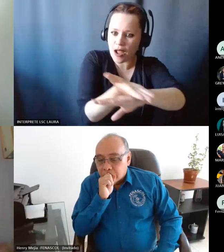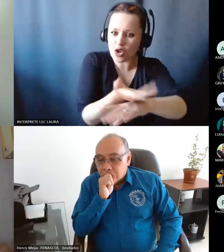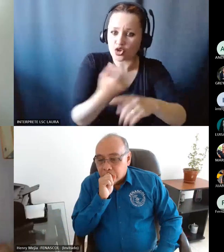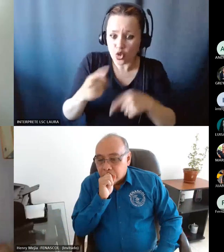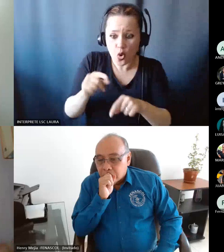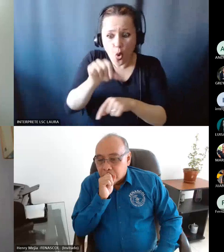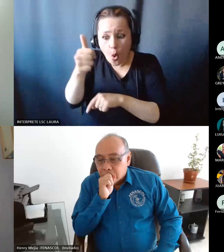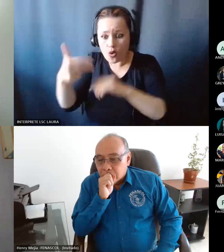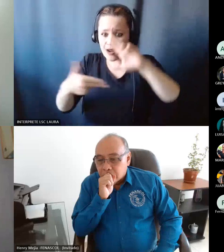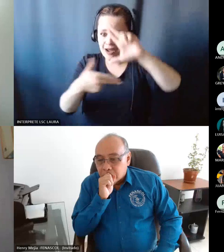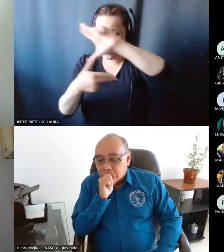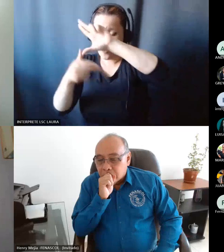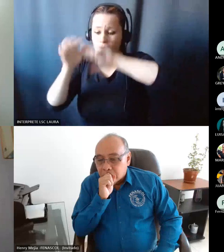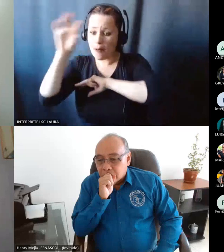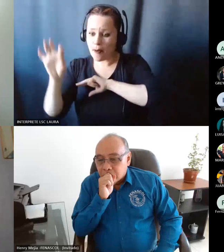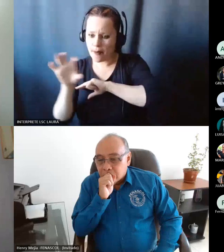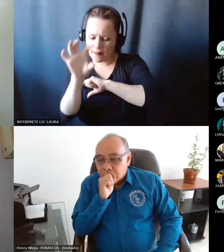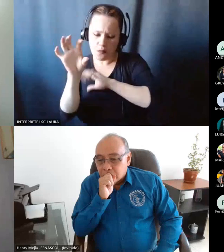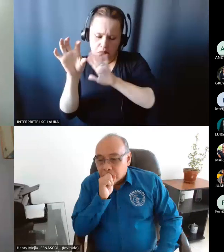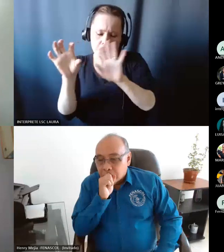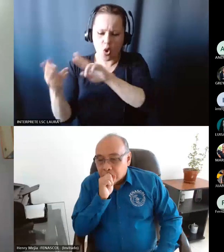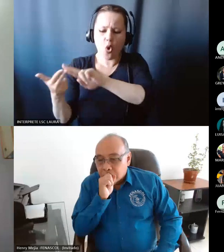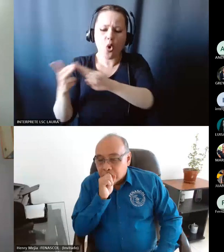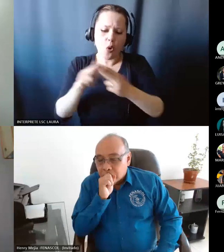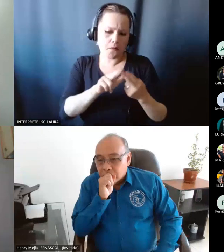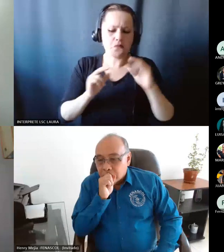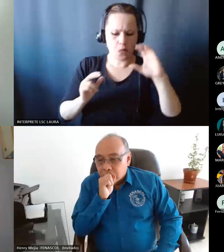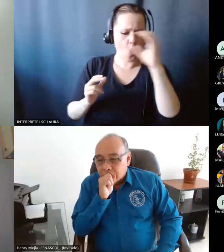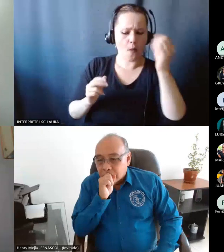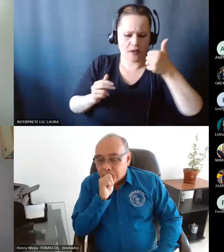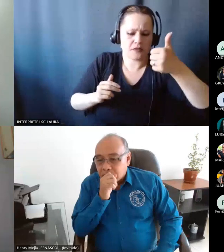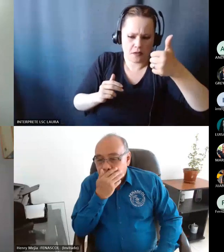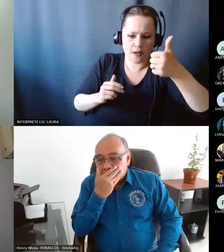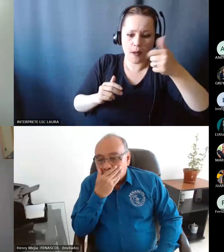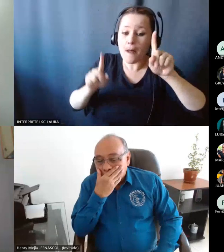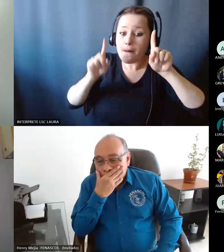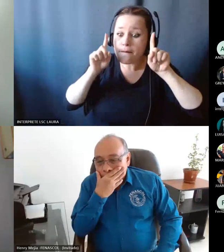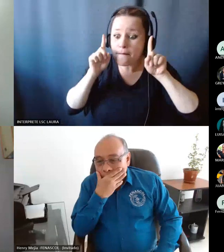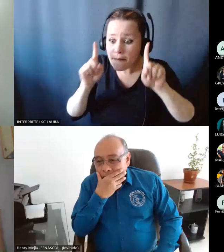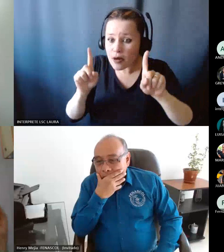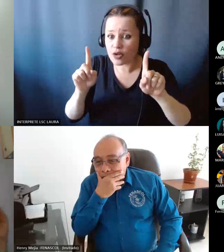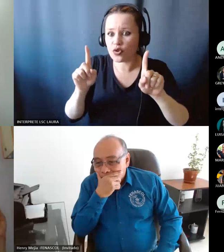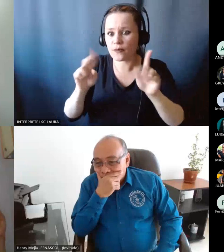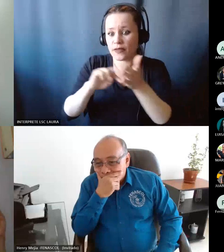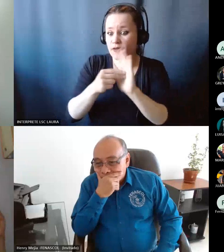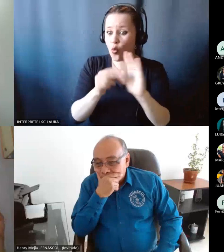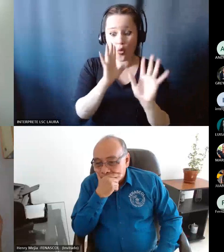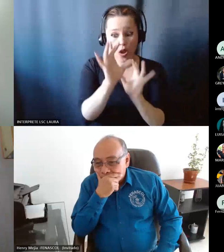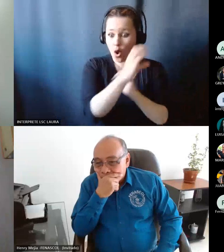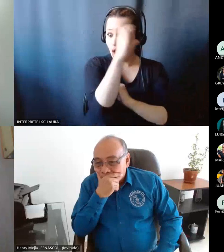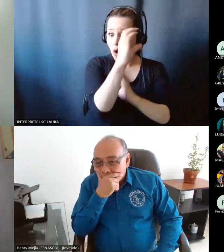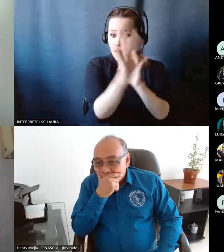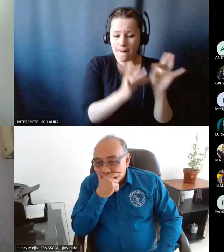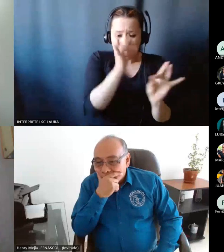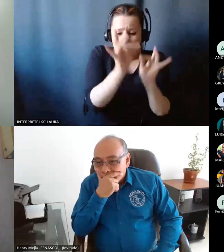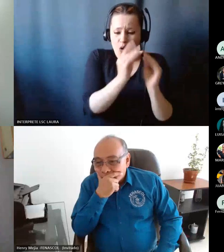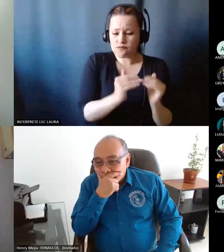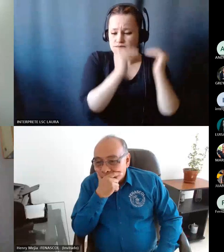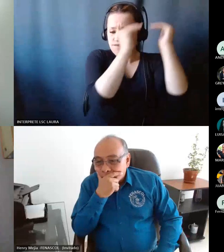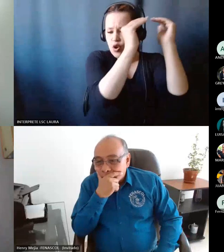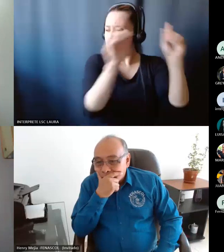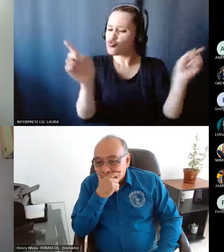otros países de latinoamérica Colombia está muy bien pero eso de que digamos que está muy bien no significa que está perfecto aprendamos de